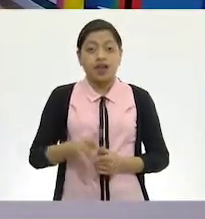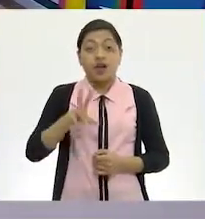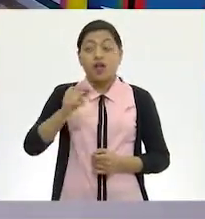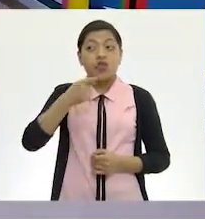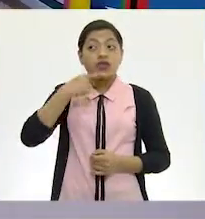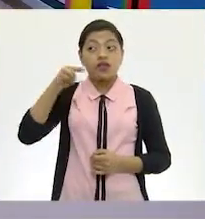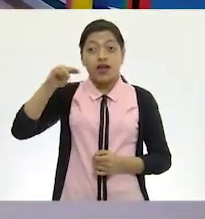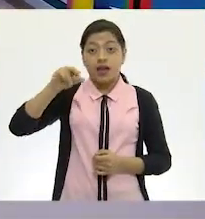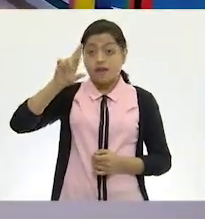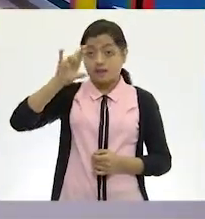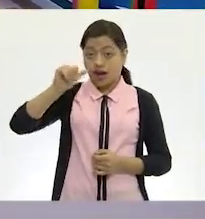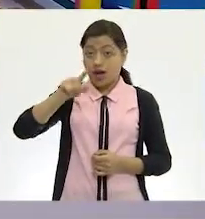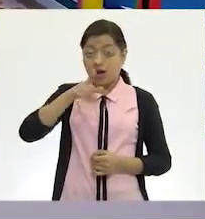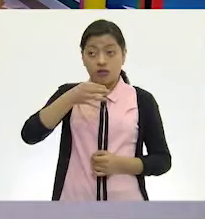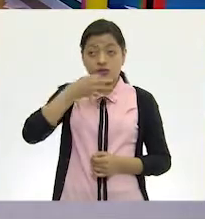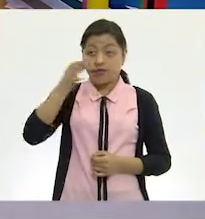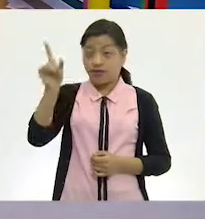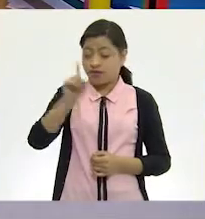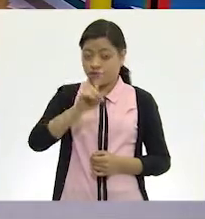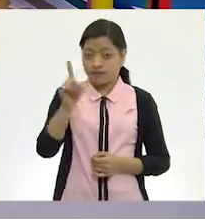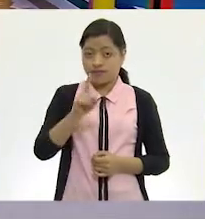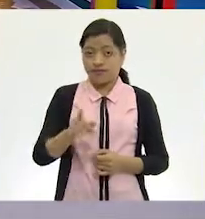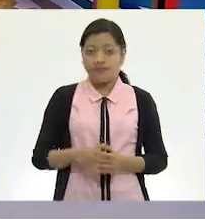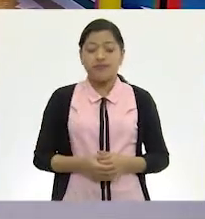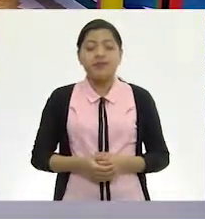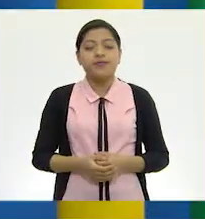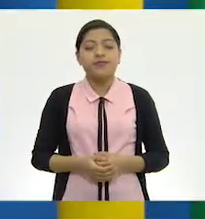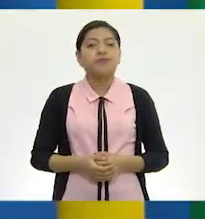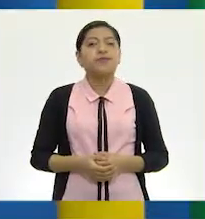No le digan a María, ¿eh? Muy bien. A ver, ahora...